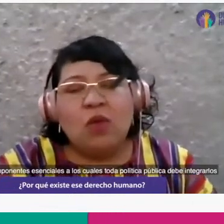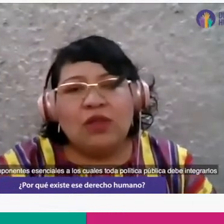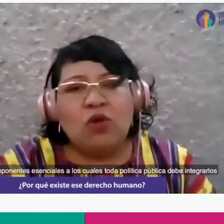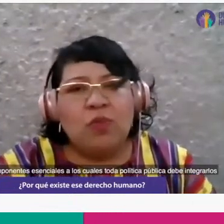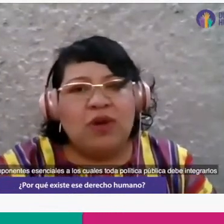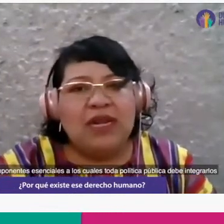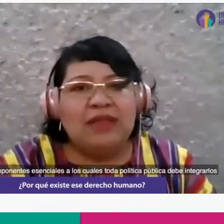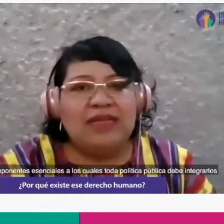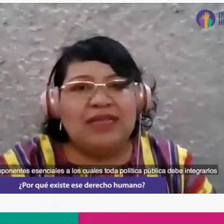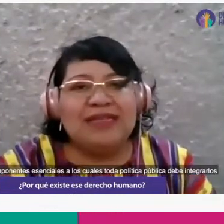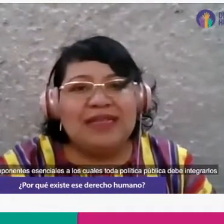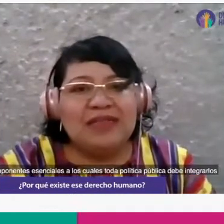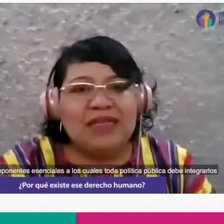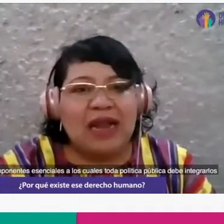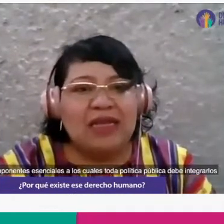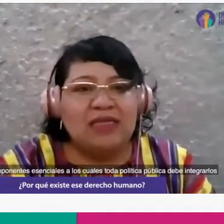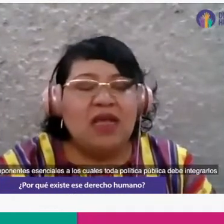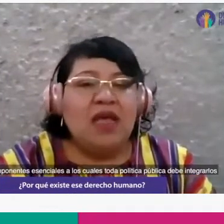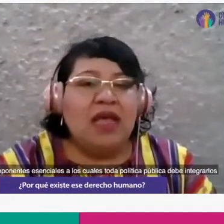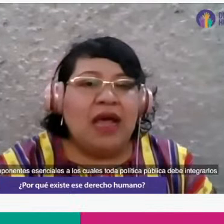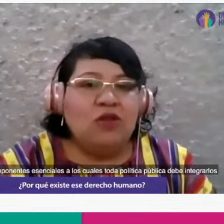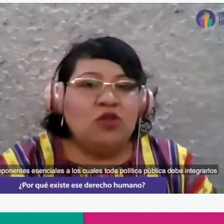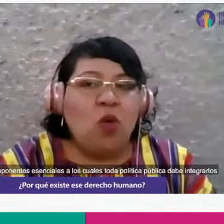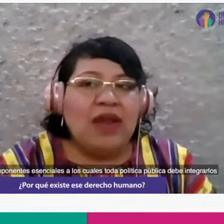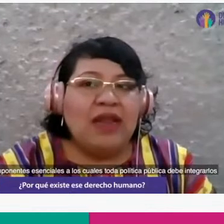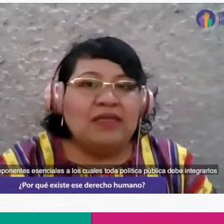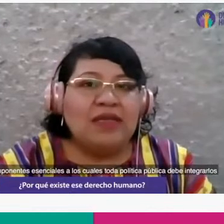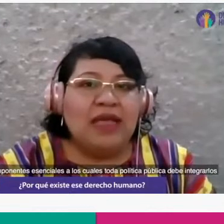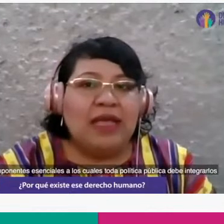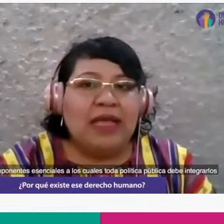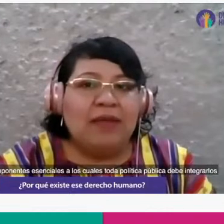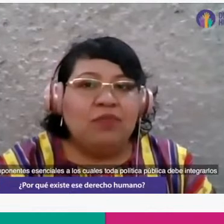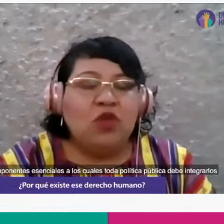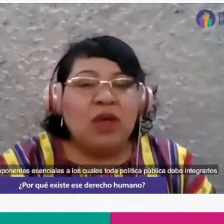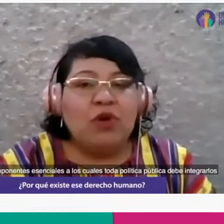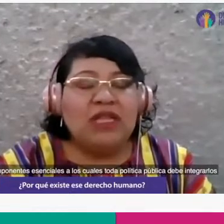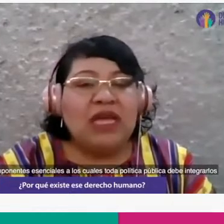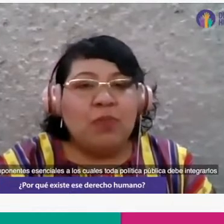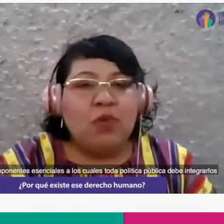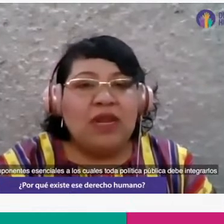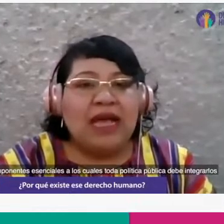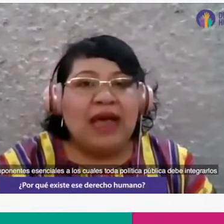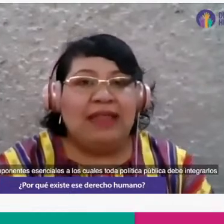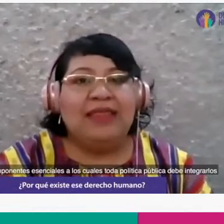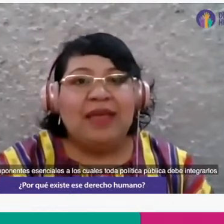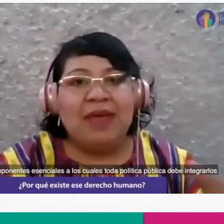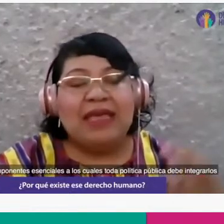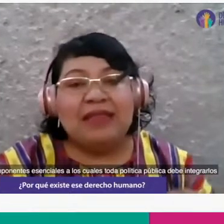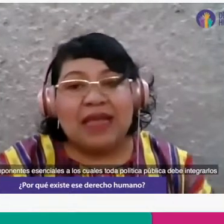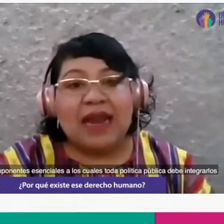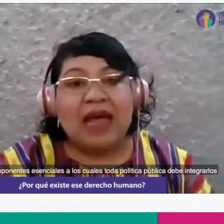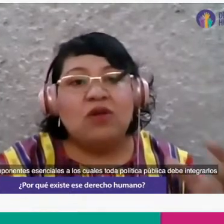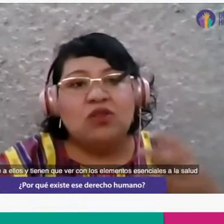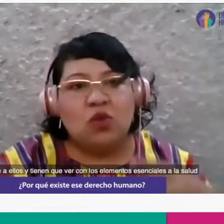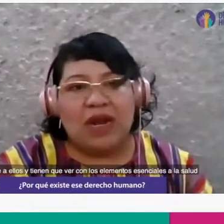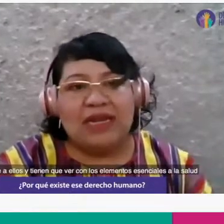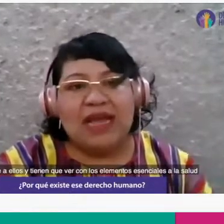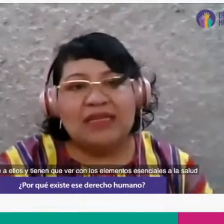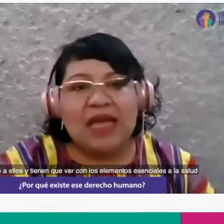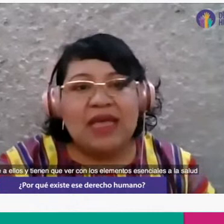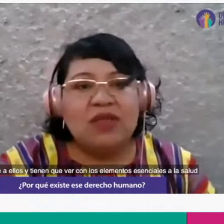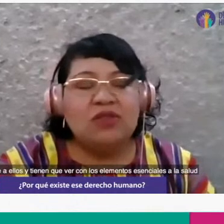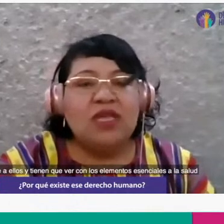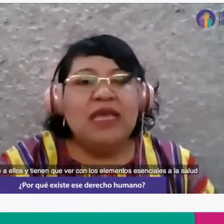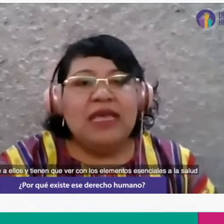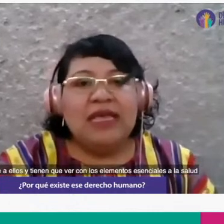hay cuatro componentes esenciales a los cuales toda política pública debe integrarlos o